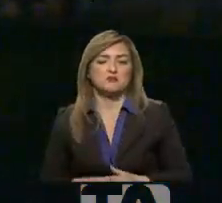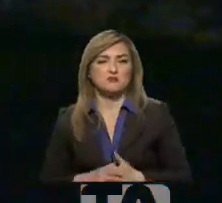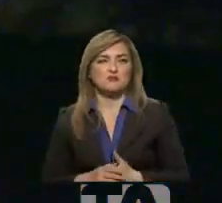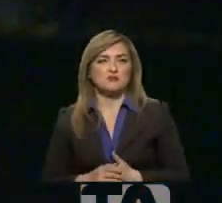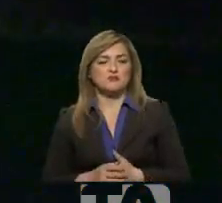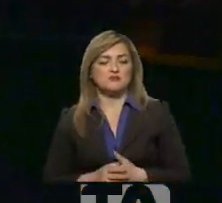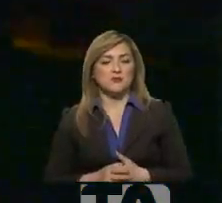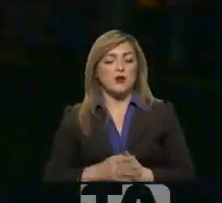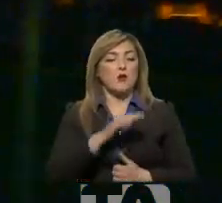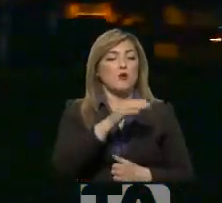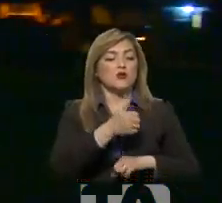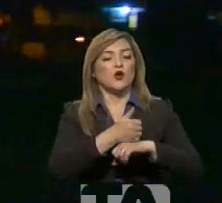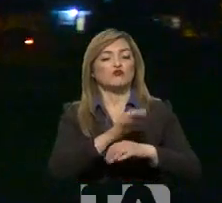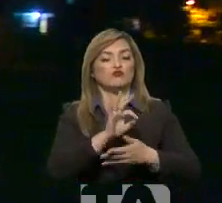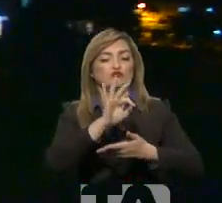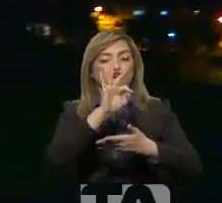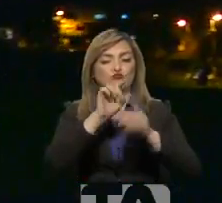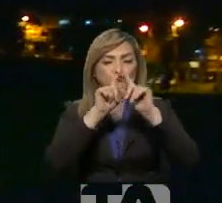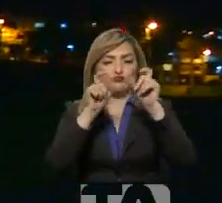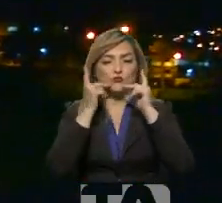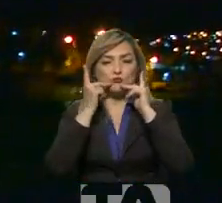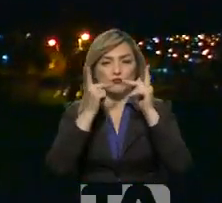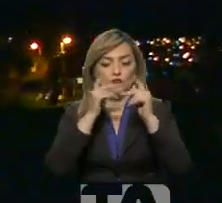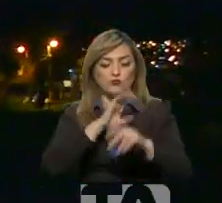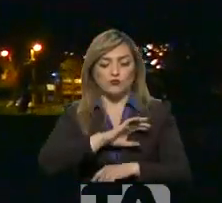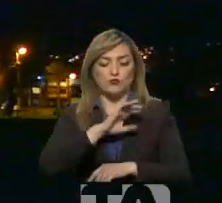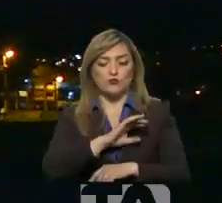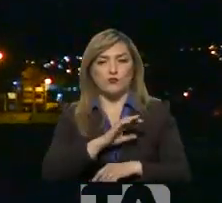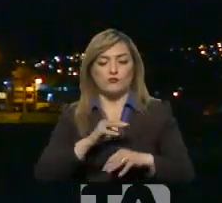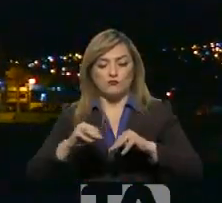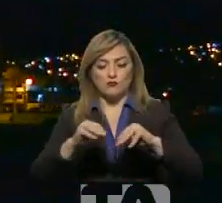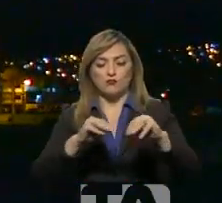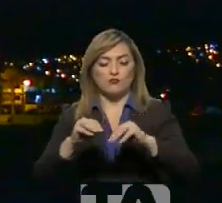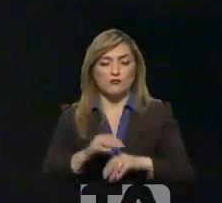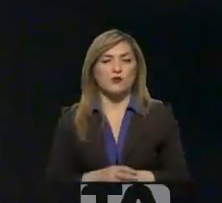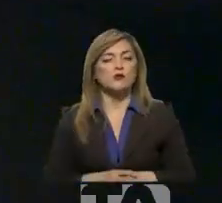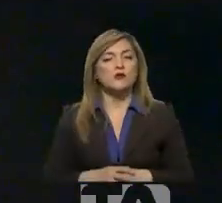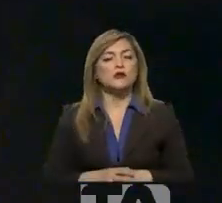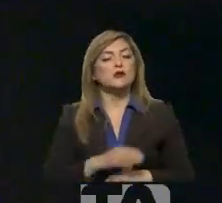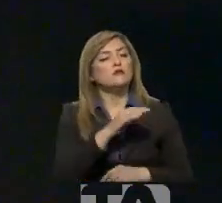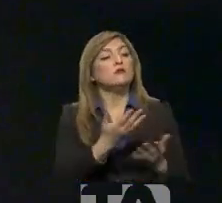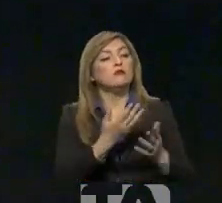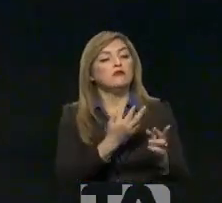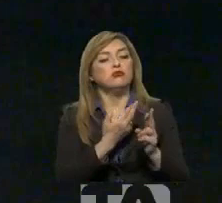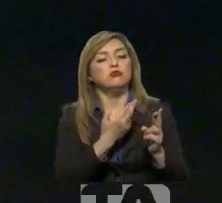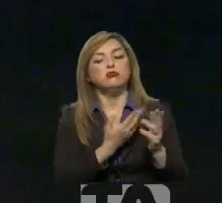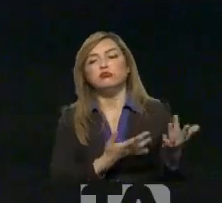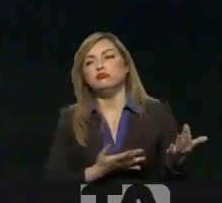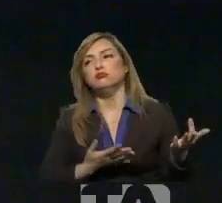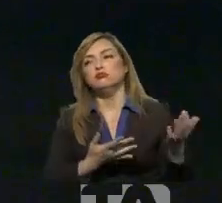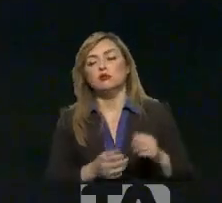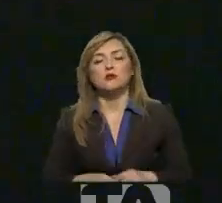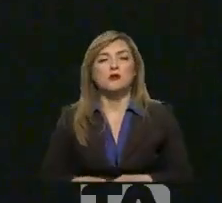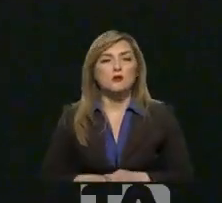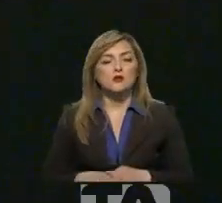Nosotros buscamos la respuesta de los representantes de la empresa pública metropolitana de movilidad y obras públicas. Sin embargo, hasta el momento